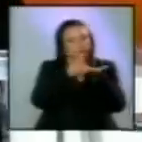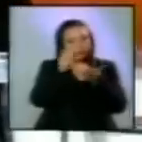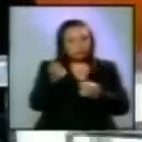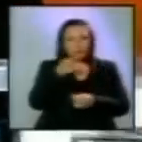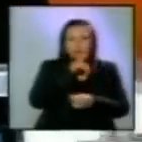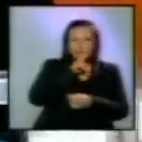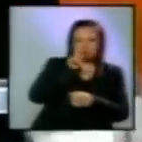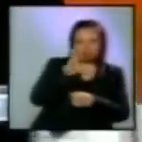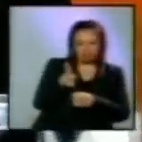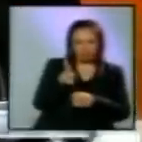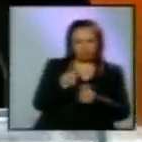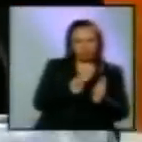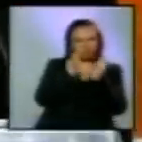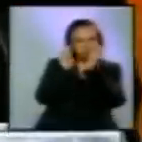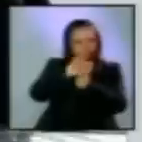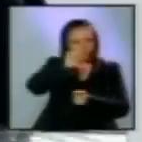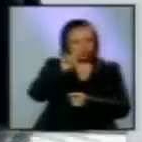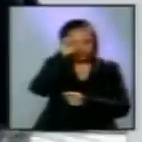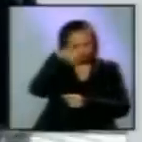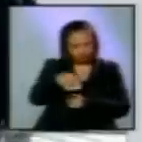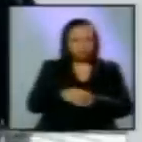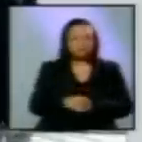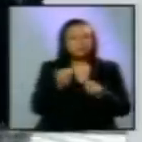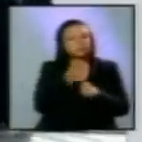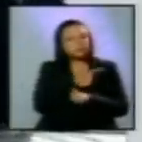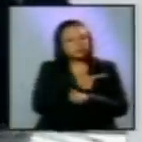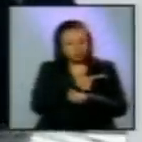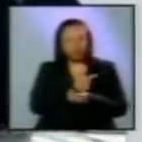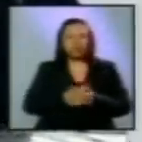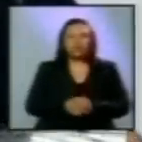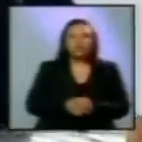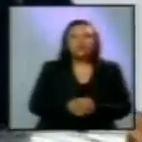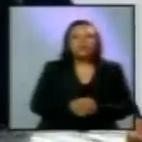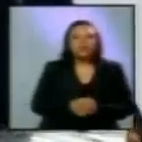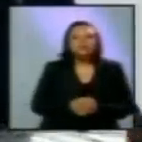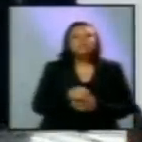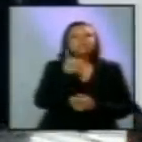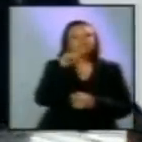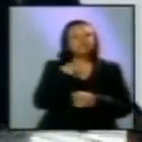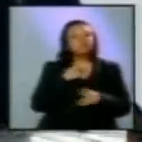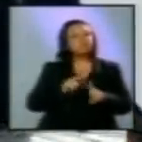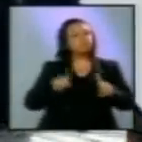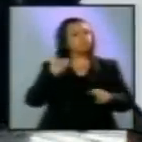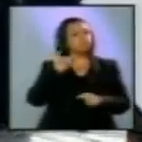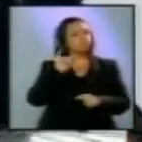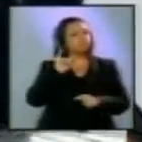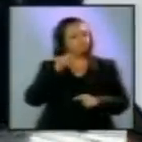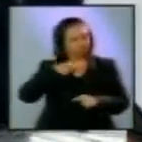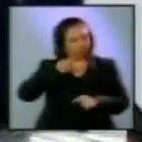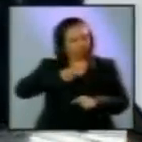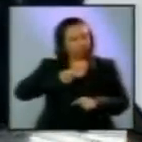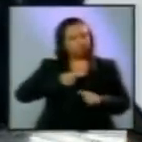primera réplica es para Josefina Vázquez Mota. Con mucho gusto, Lupita. Sí, sí, soy diferente. Y soy